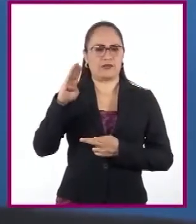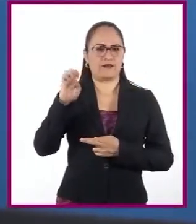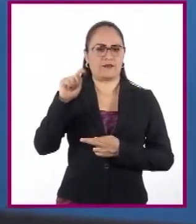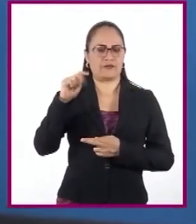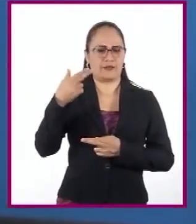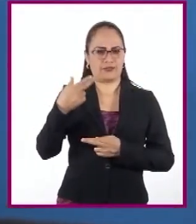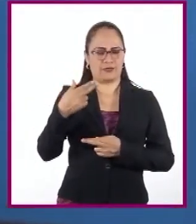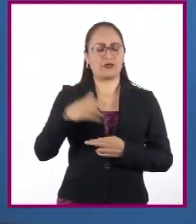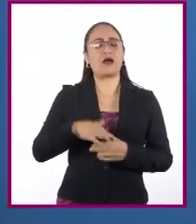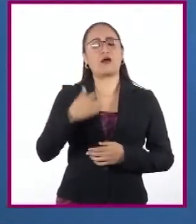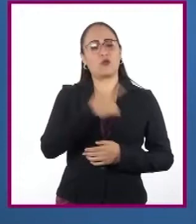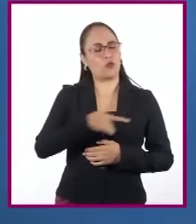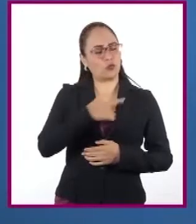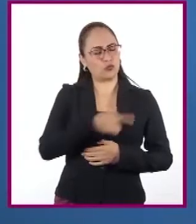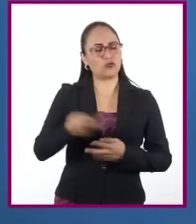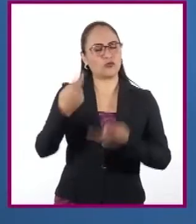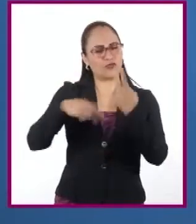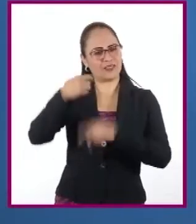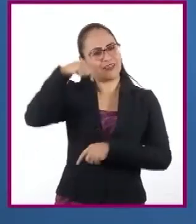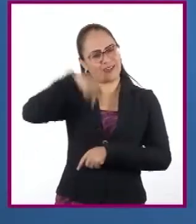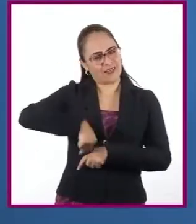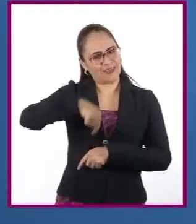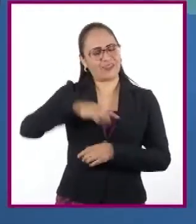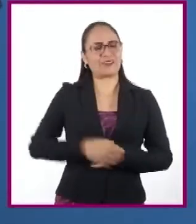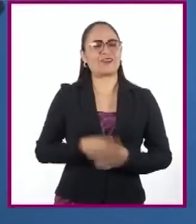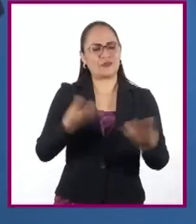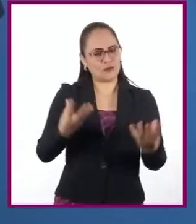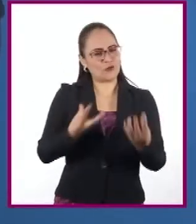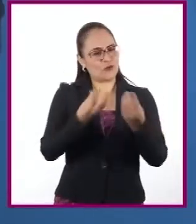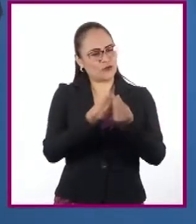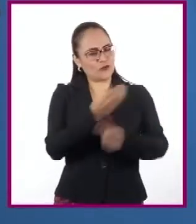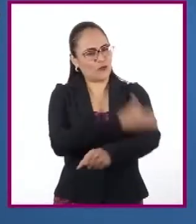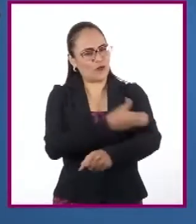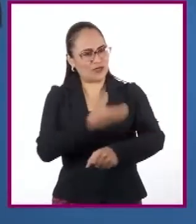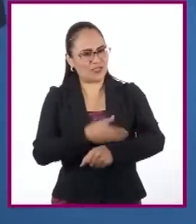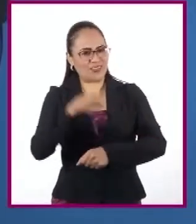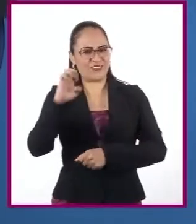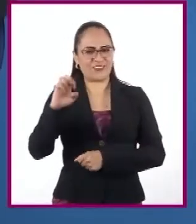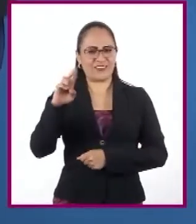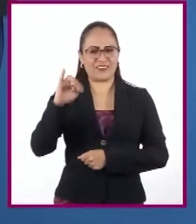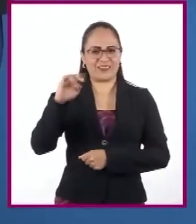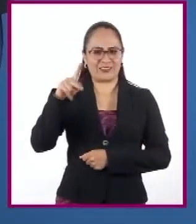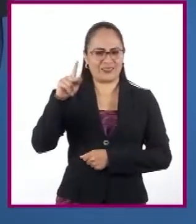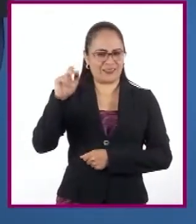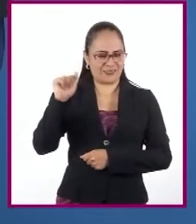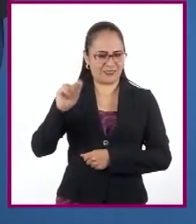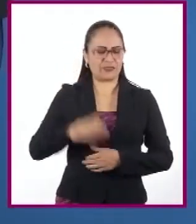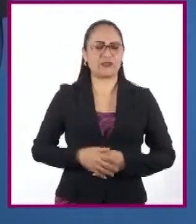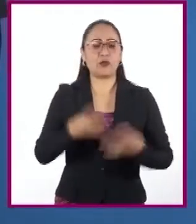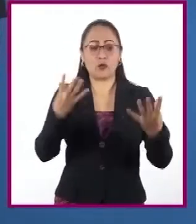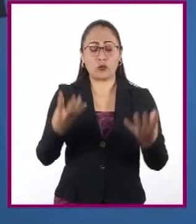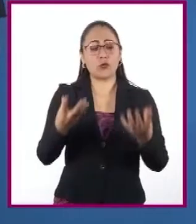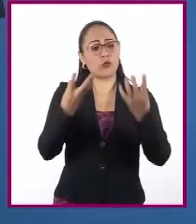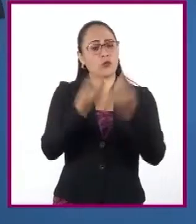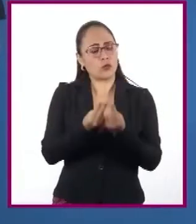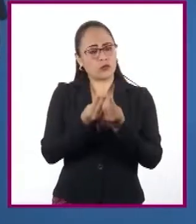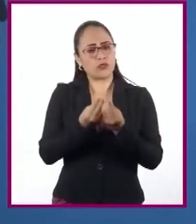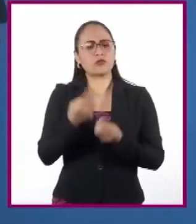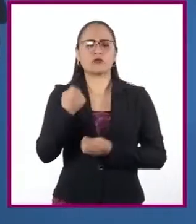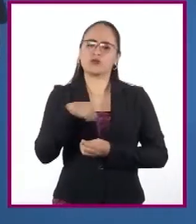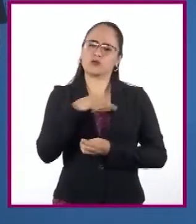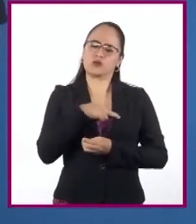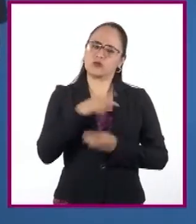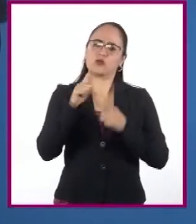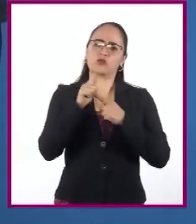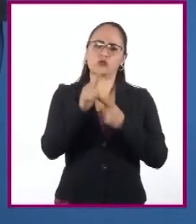mucho gusto estar aquí, en esta ocasión, acompañada de la maestra Erika. Juntas daremos